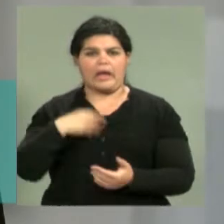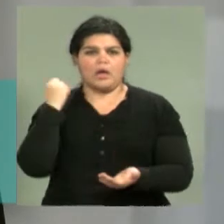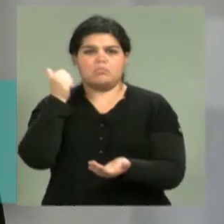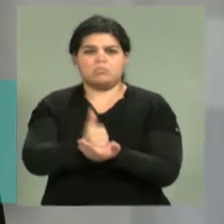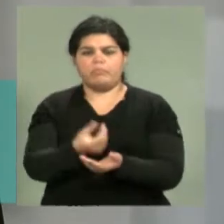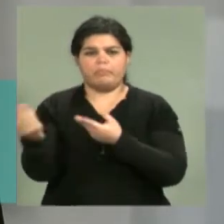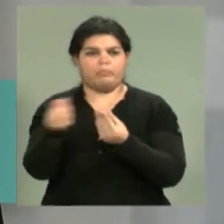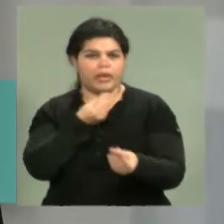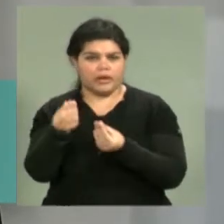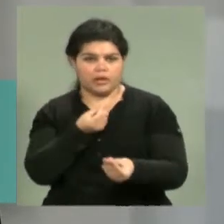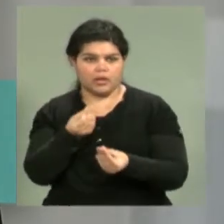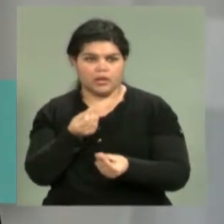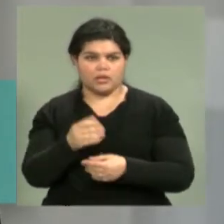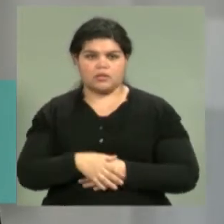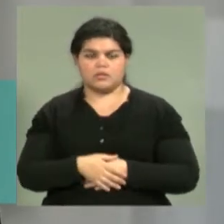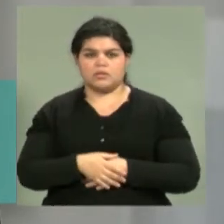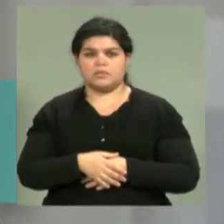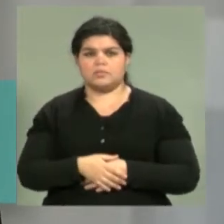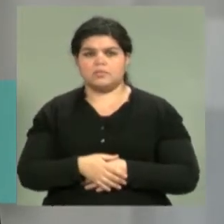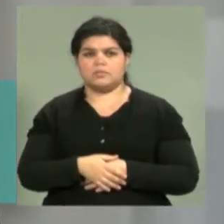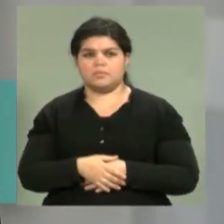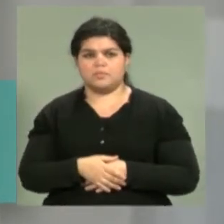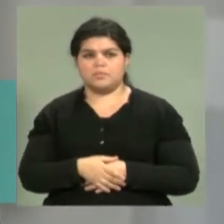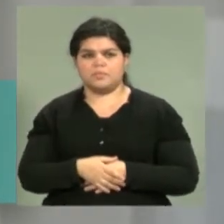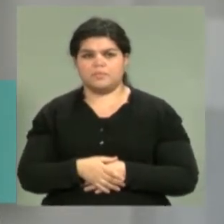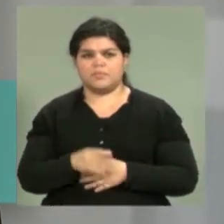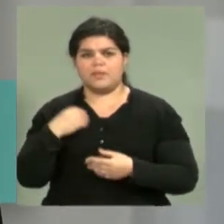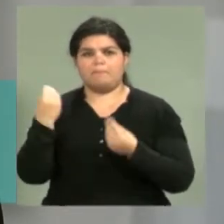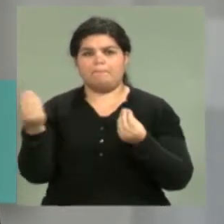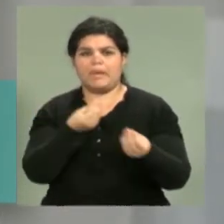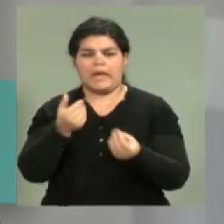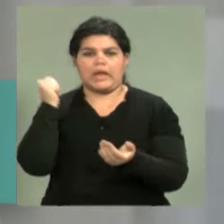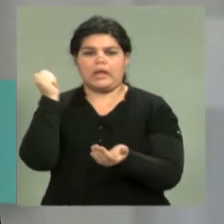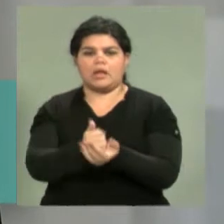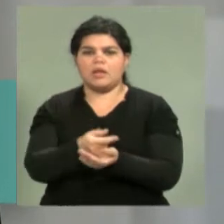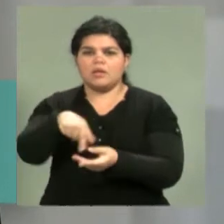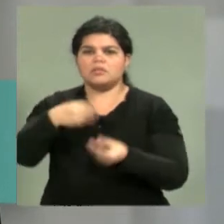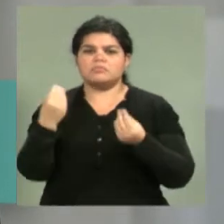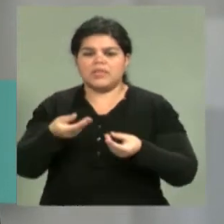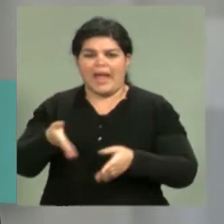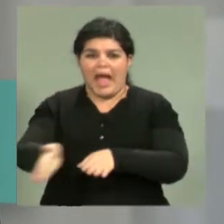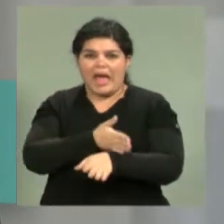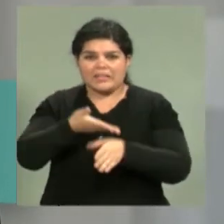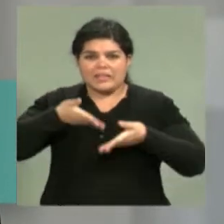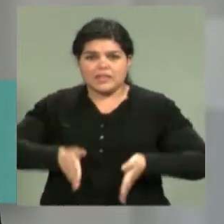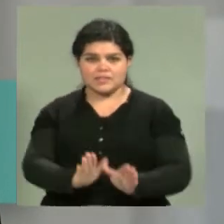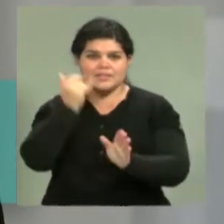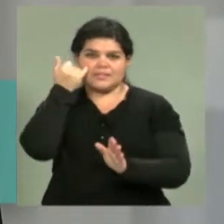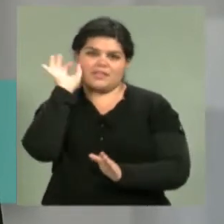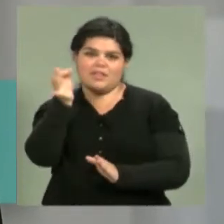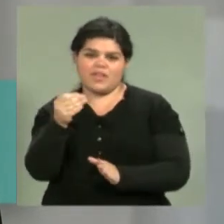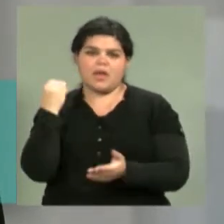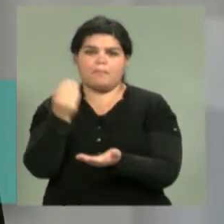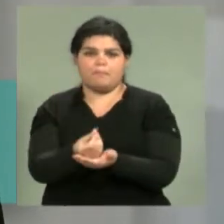que va más allá de la razón humana, sino un propósito que viene incluso predefinido antes de que naciéramos. Entonces yo creo que para mí